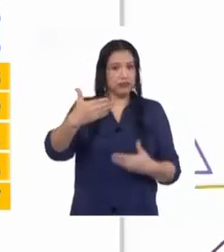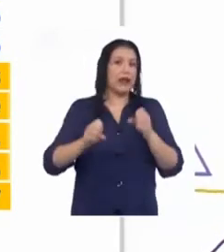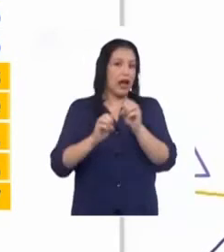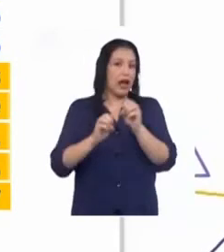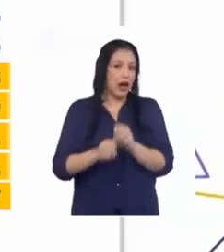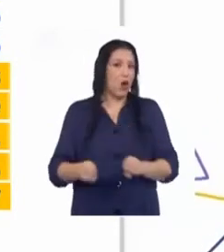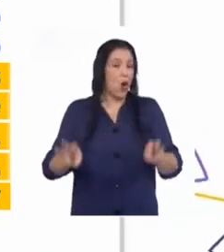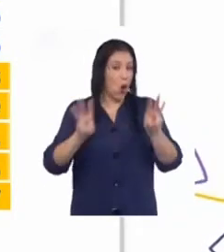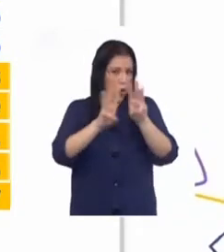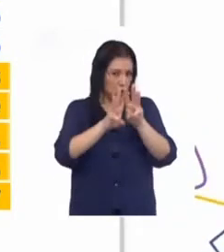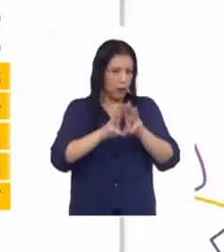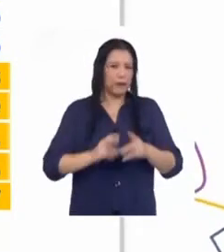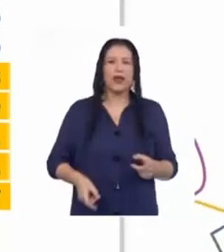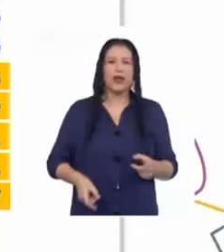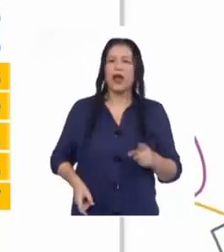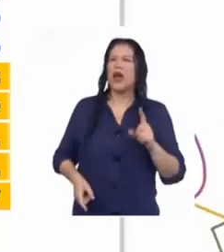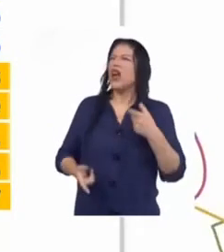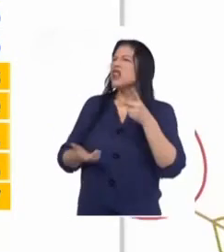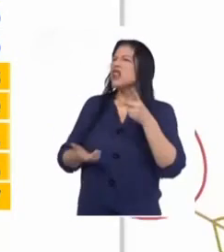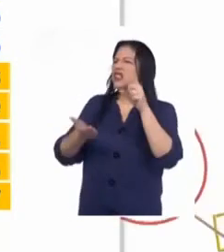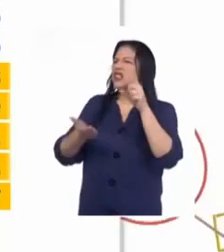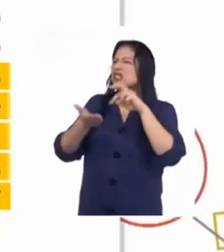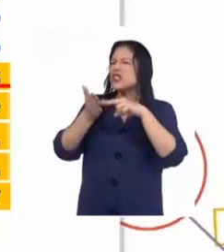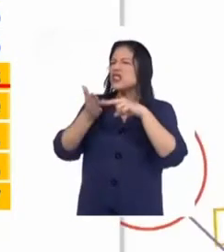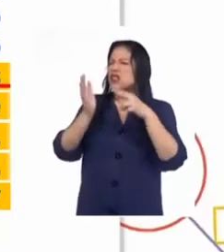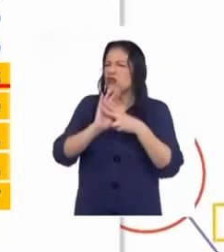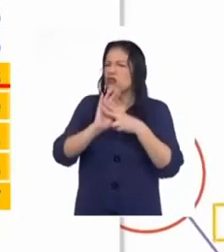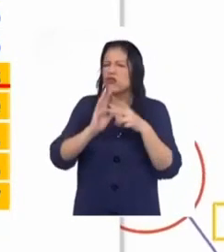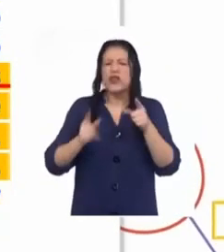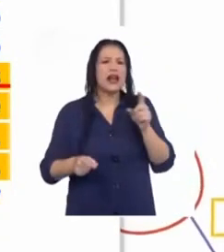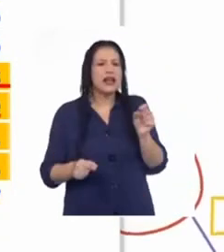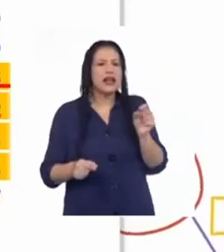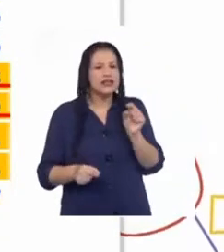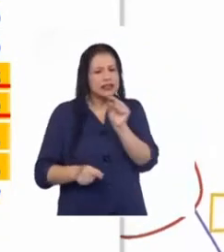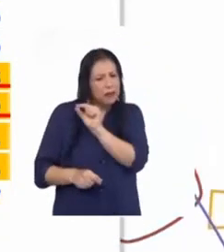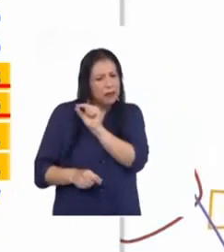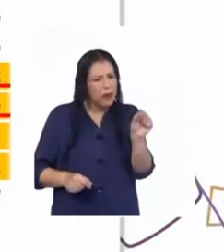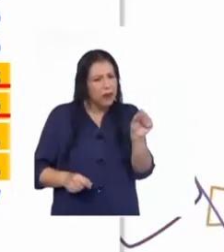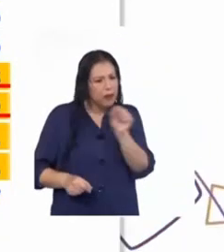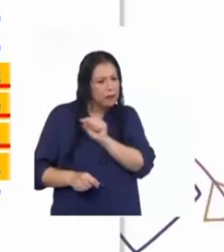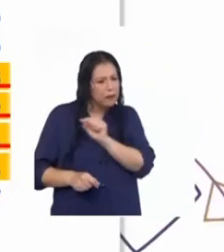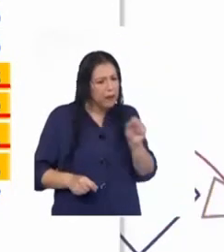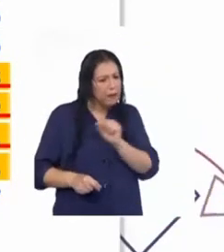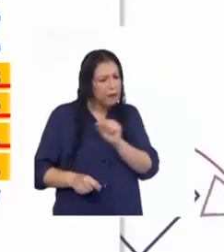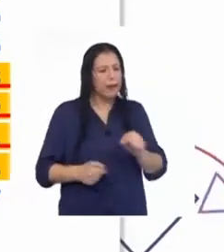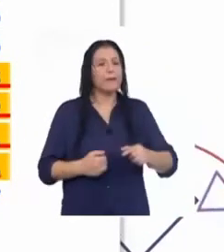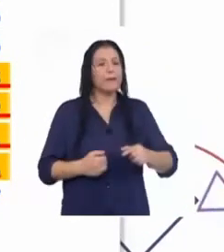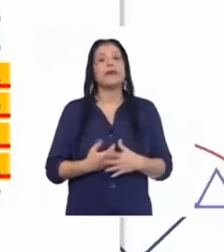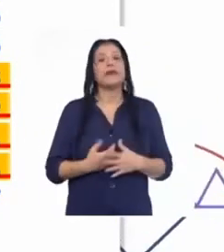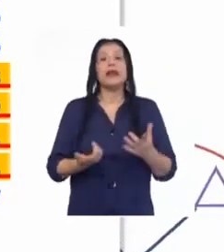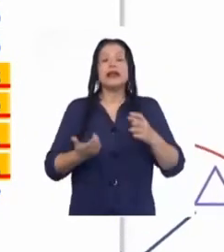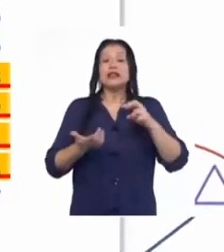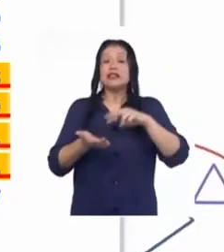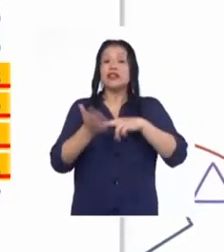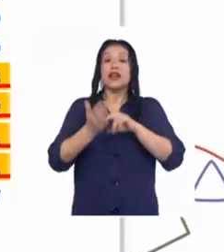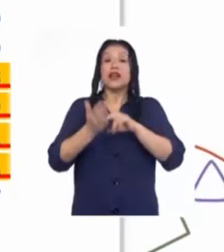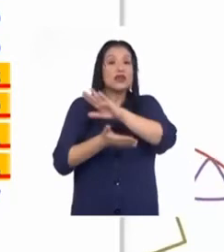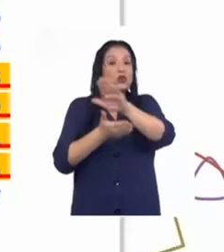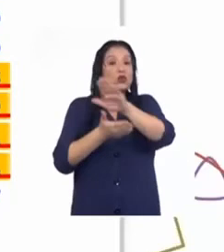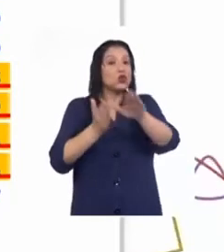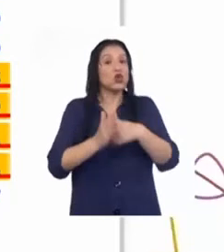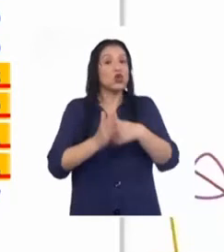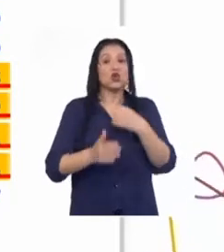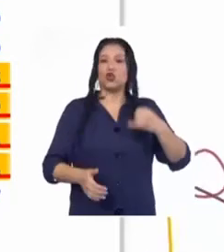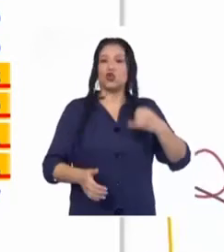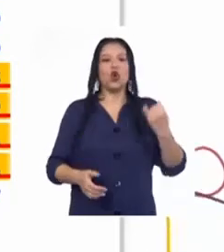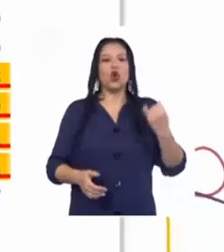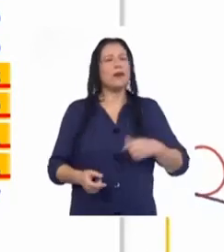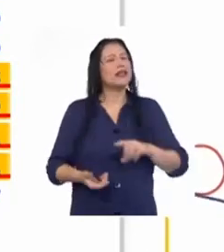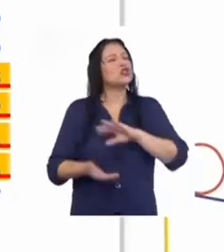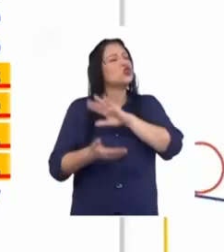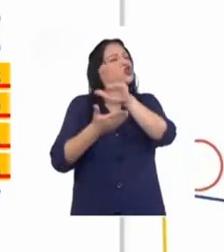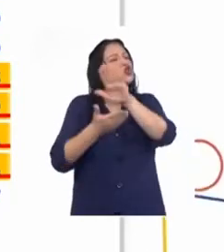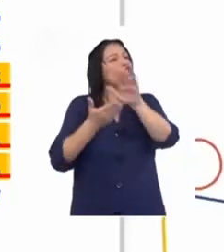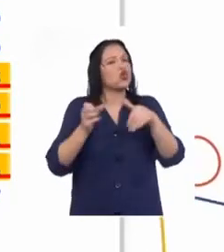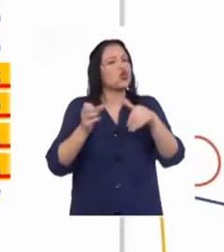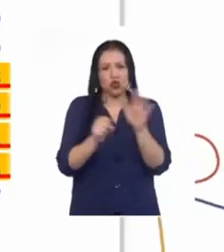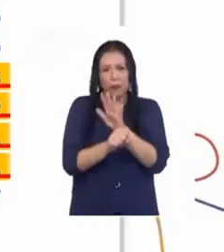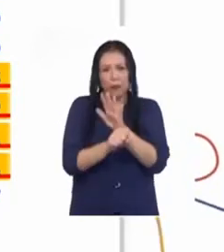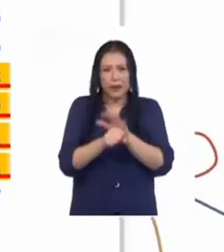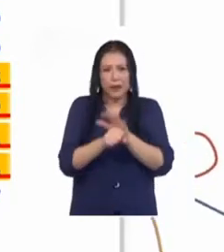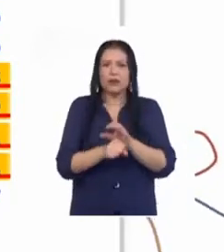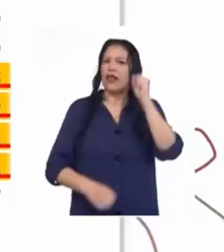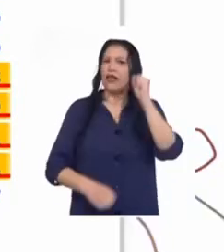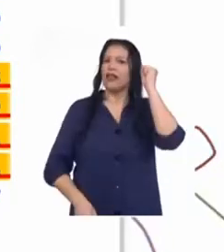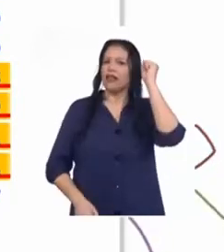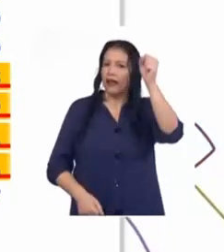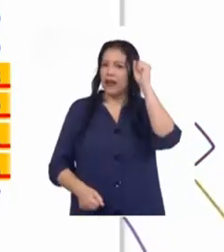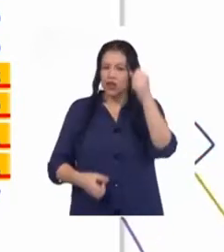que se refiere la afirmación que se encuentra subrayada? Significa que todos los jóvenes, sin excepción, tienen derecho a